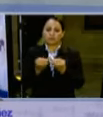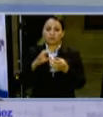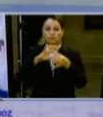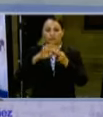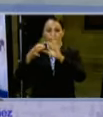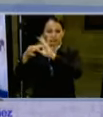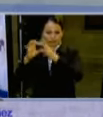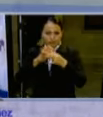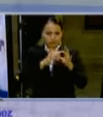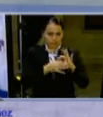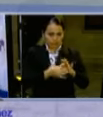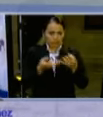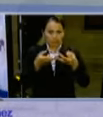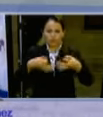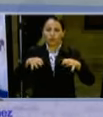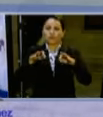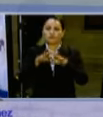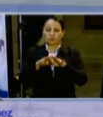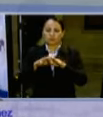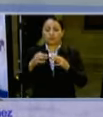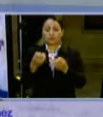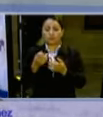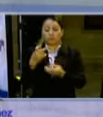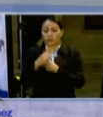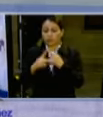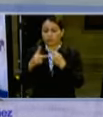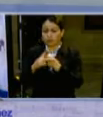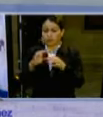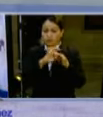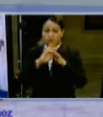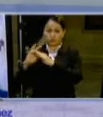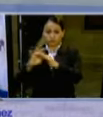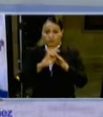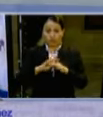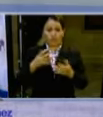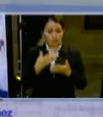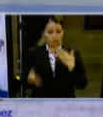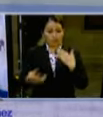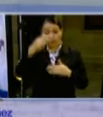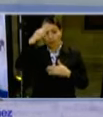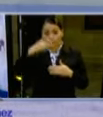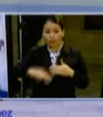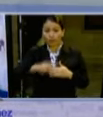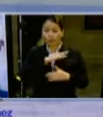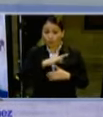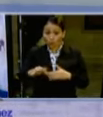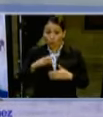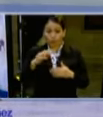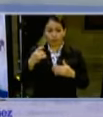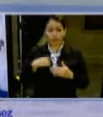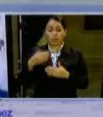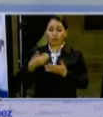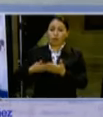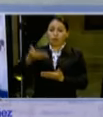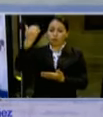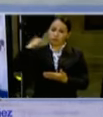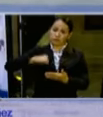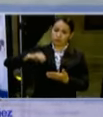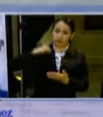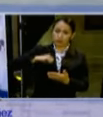que evoca la complementariedad de las economías. Por eso México ya no puede estar, como lo hizo en el siglo pasado, a través de una